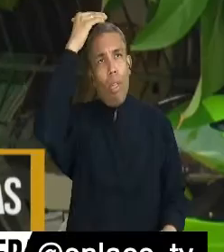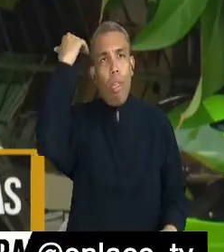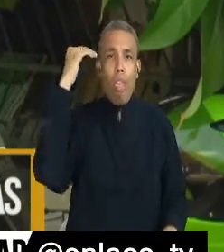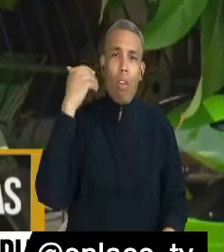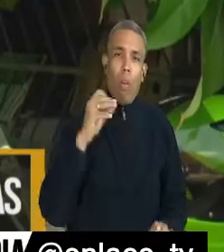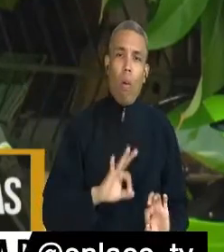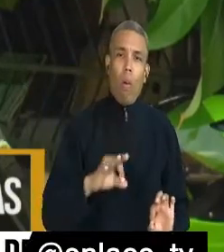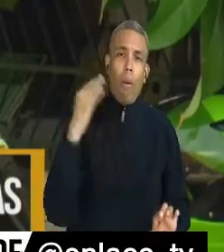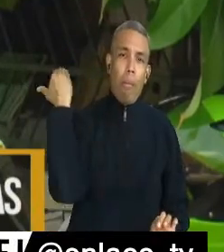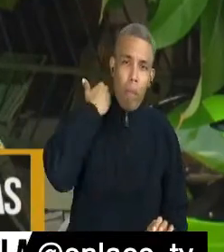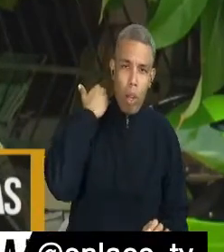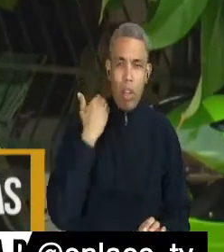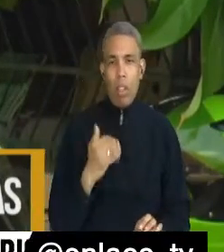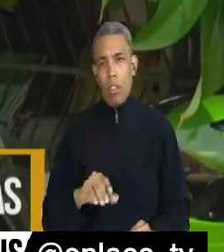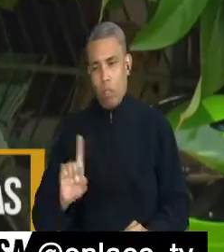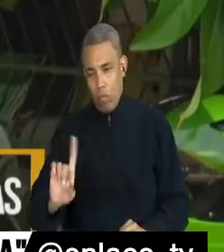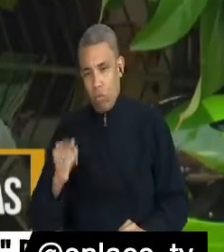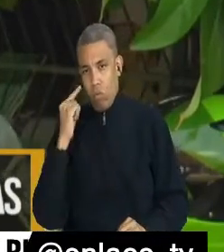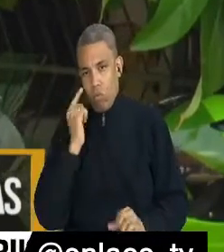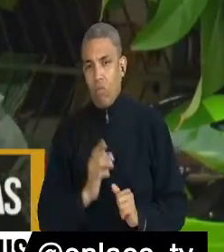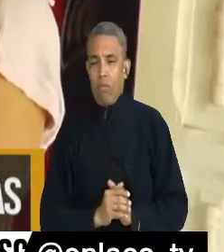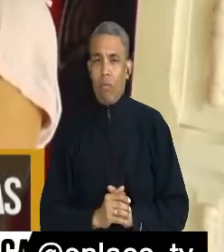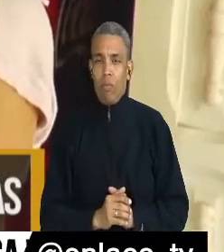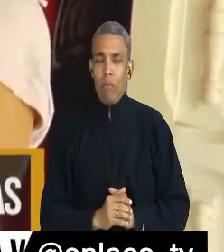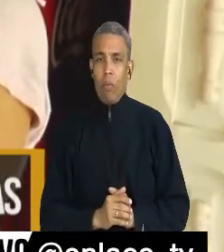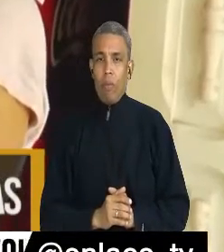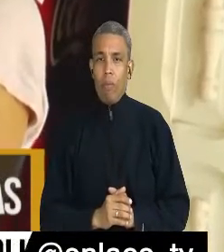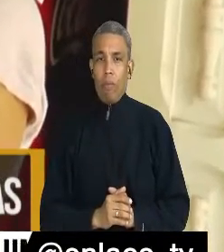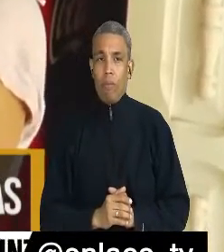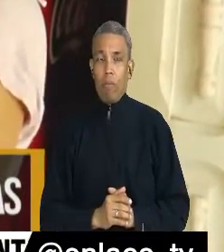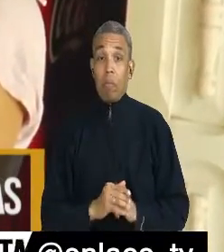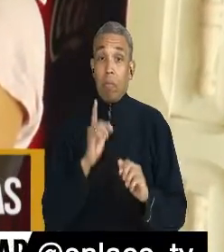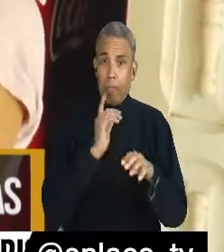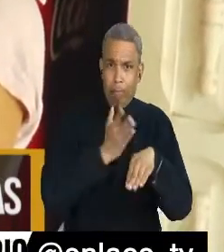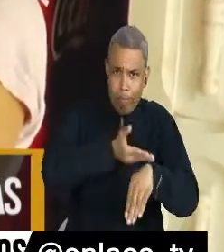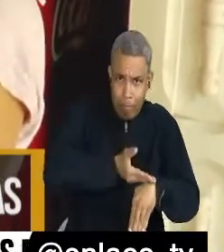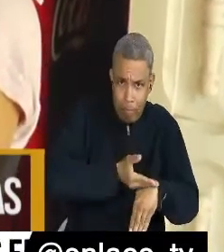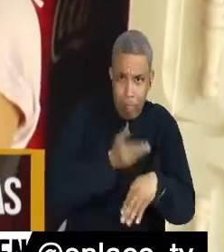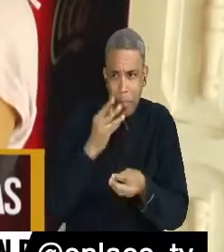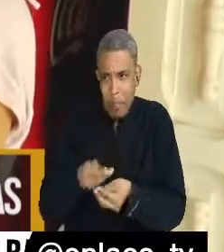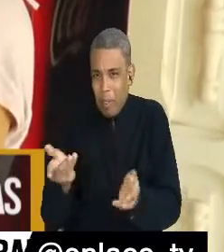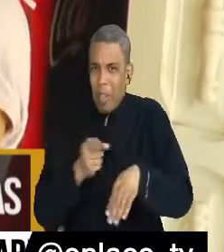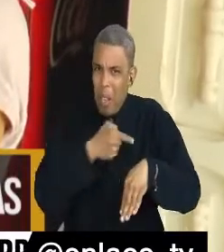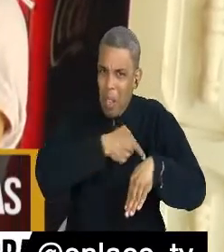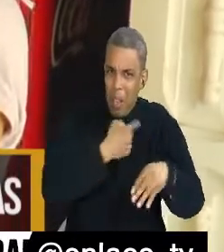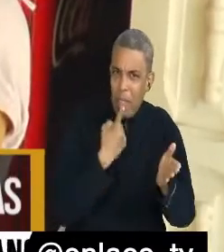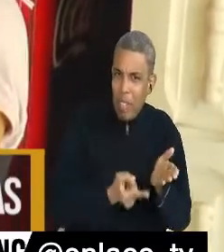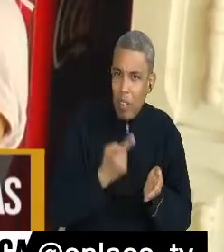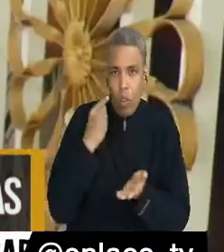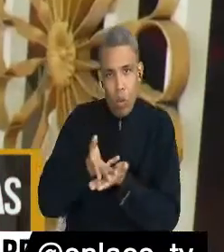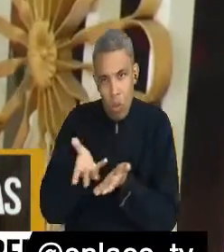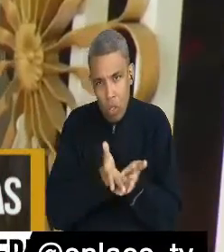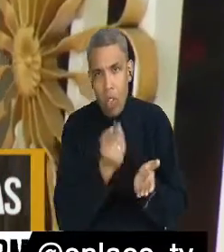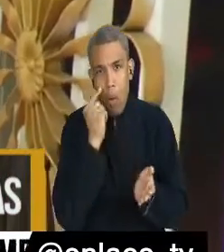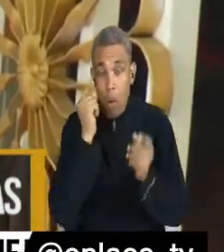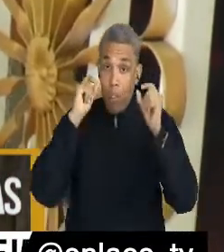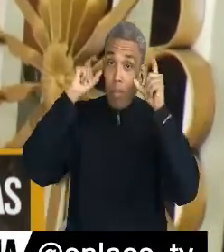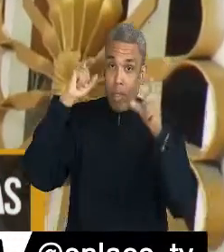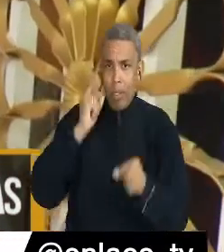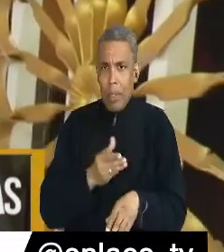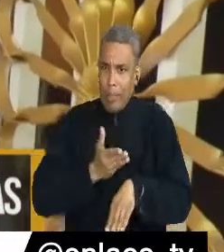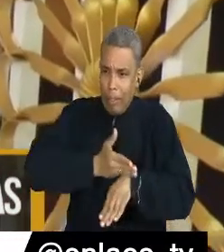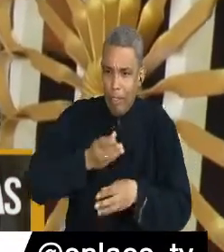que están ocasionando problemas de la ciudad real carmen repartiendo volantes como ese con recomendaciones las autoridades buscan disminuir este flagelo